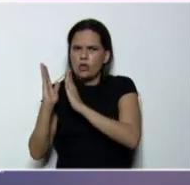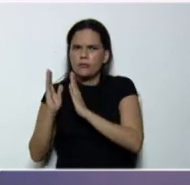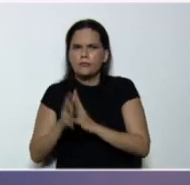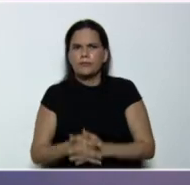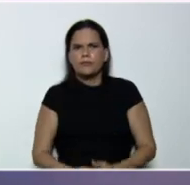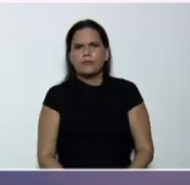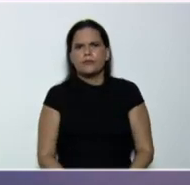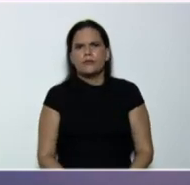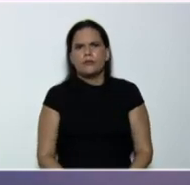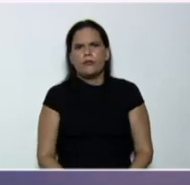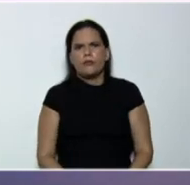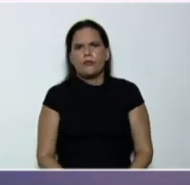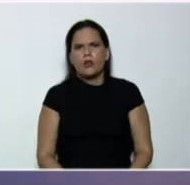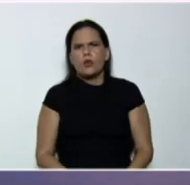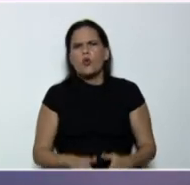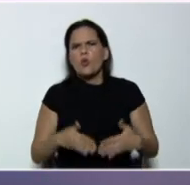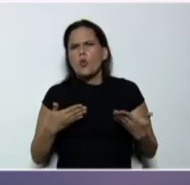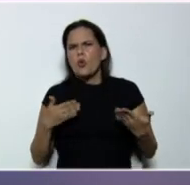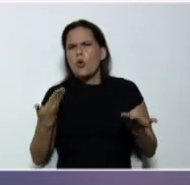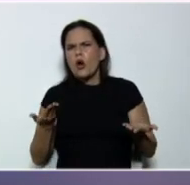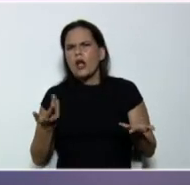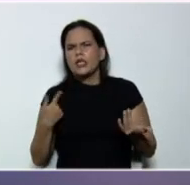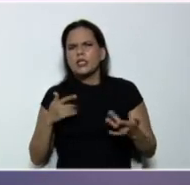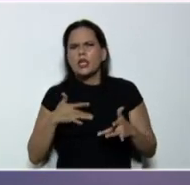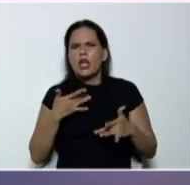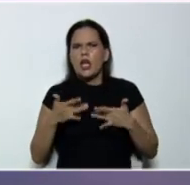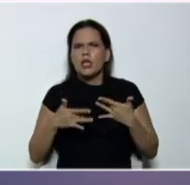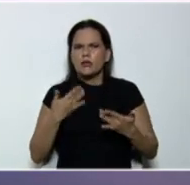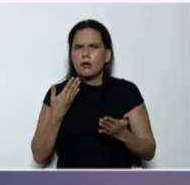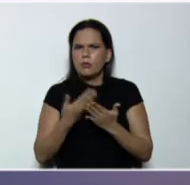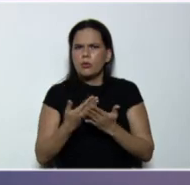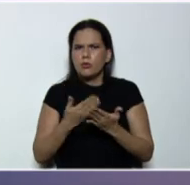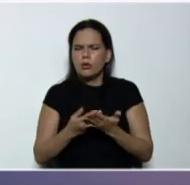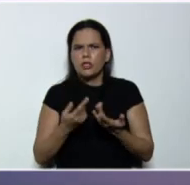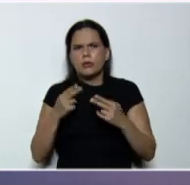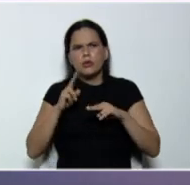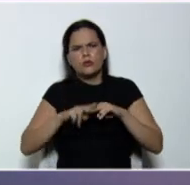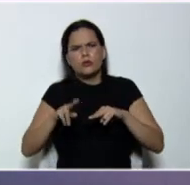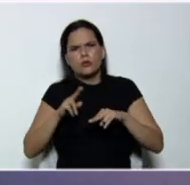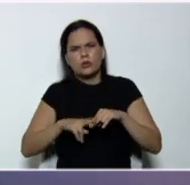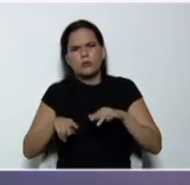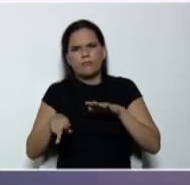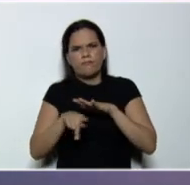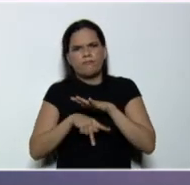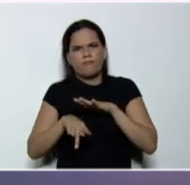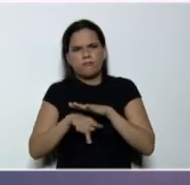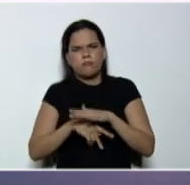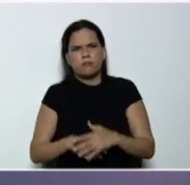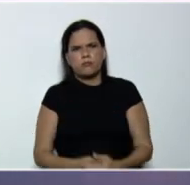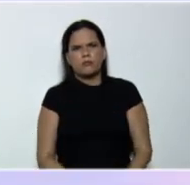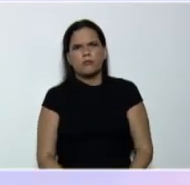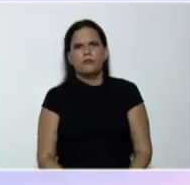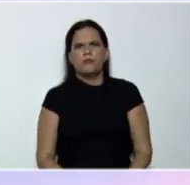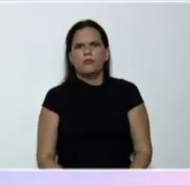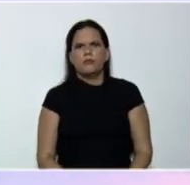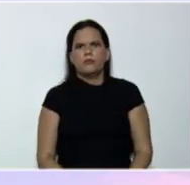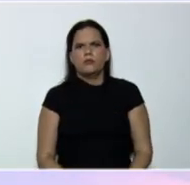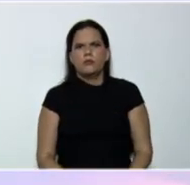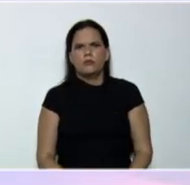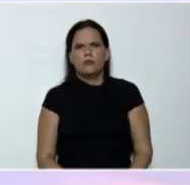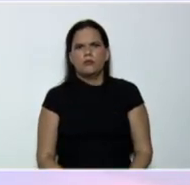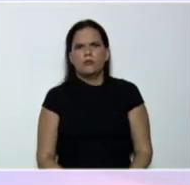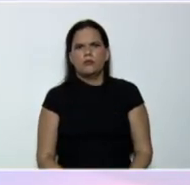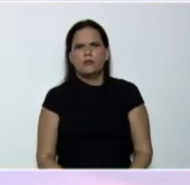a revisar cuáles serían las actividades propuestas para los niños de preescolar. Acompáñenme entonces.